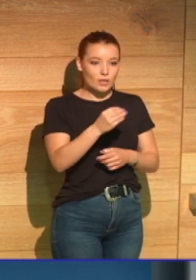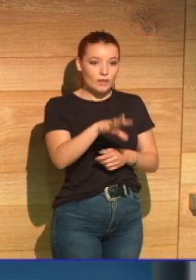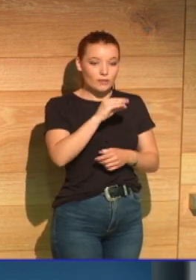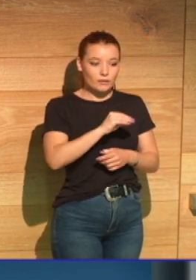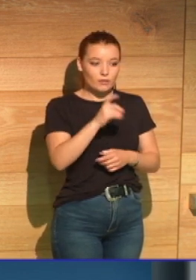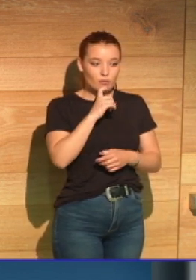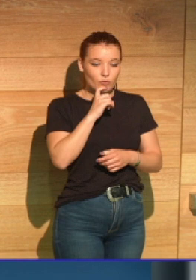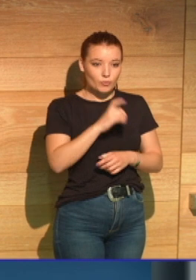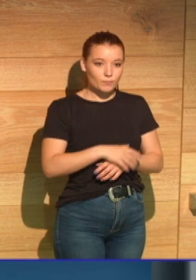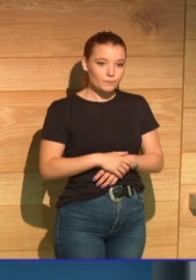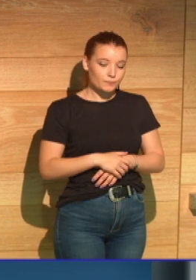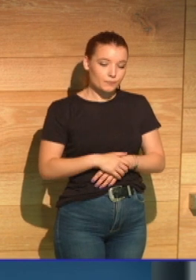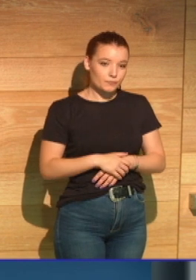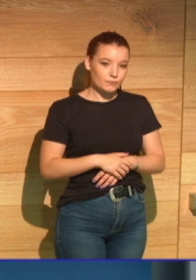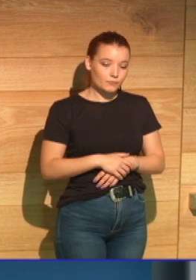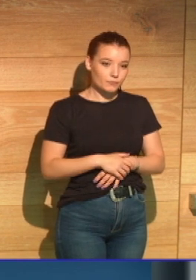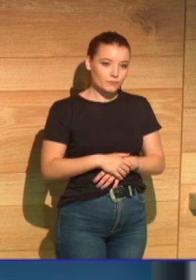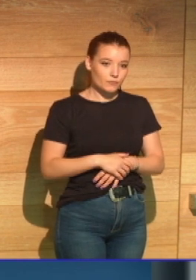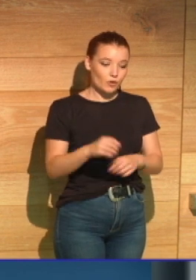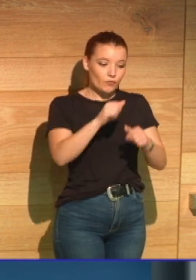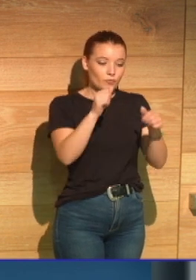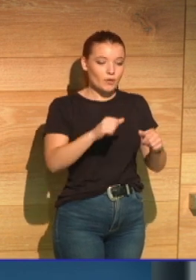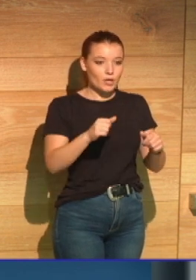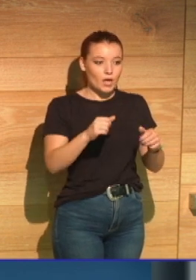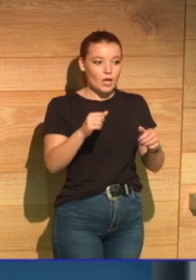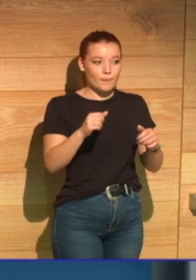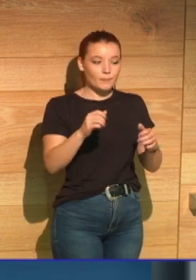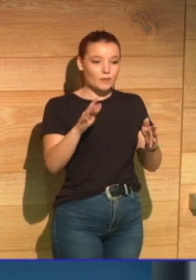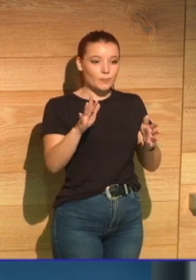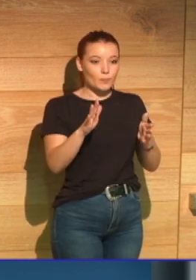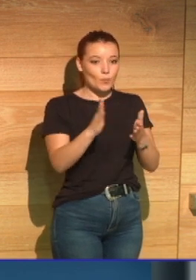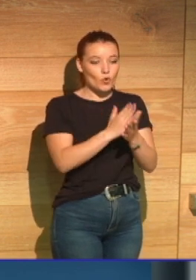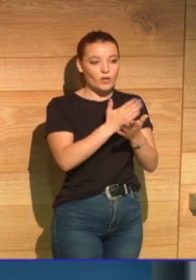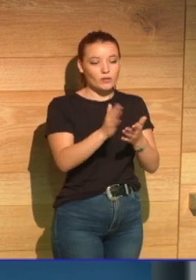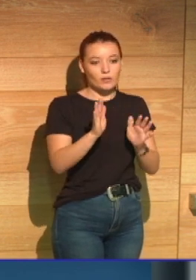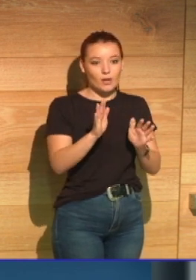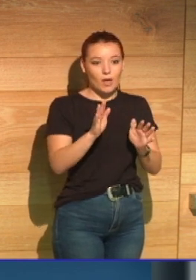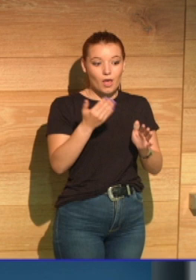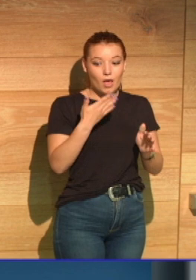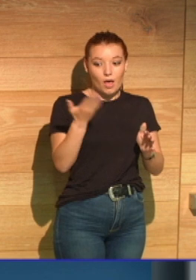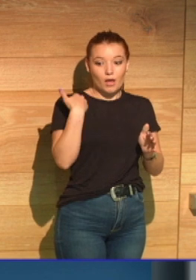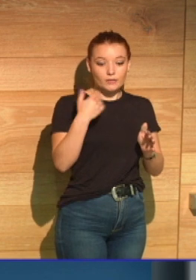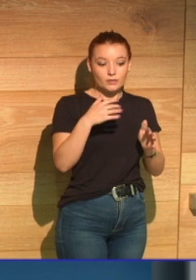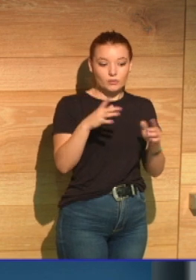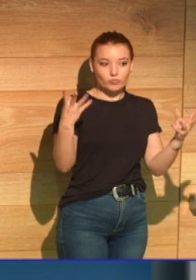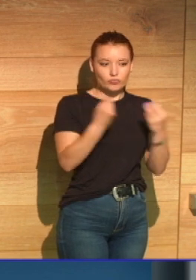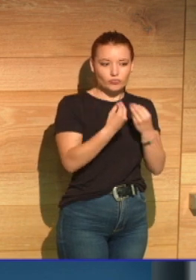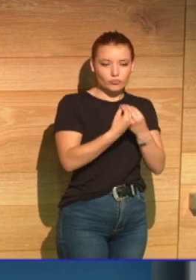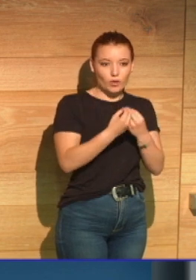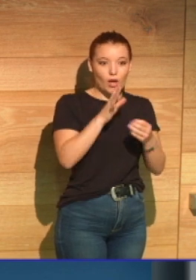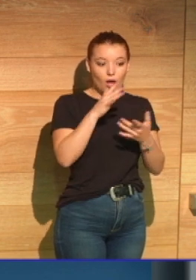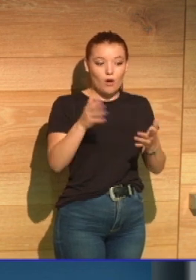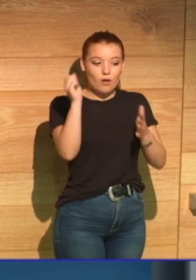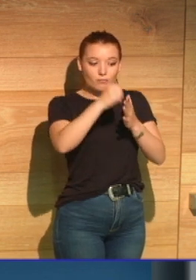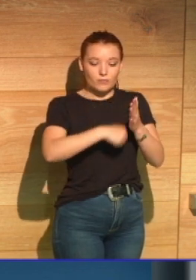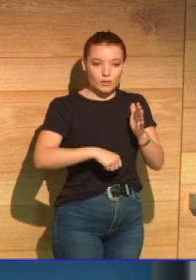vista, como un sentido muy poético, ¿no? De encontrar este museo siempre lleno, ahora vacío, ¿no? Y la reflexión del espacio arquitectónico